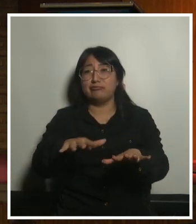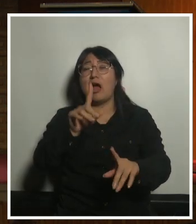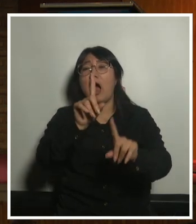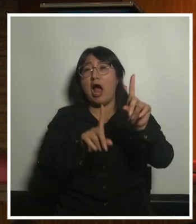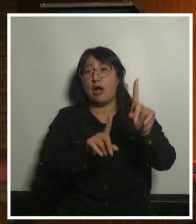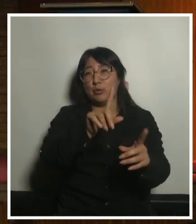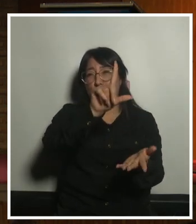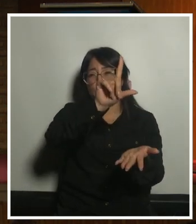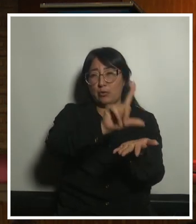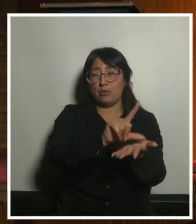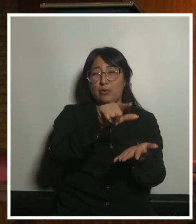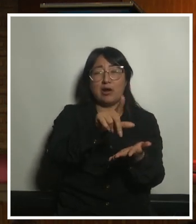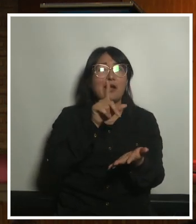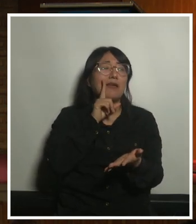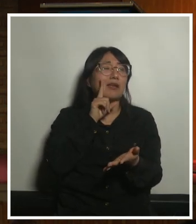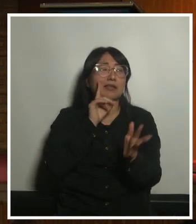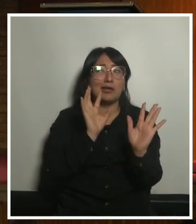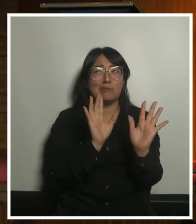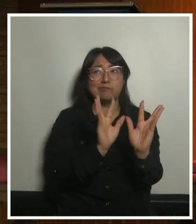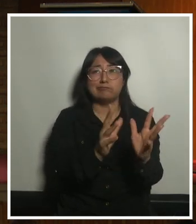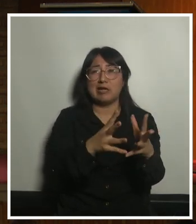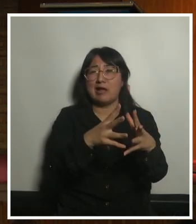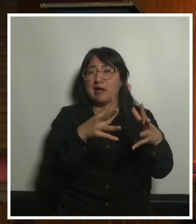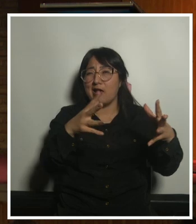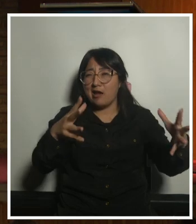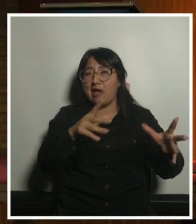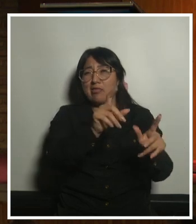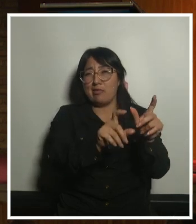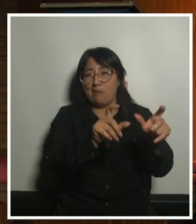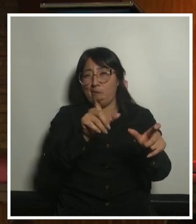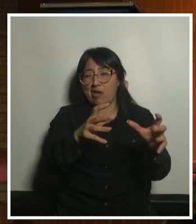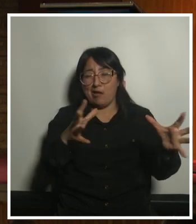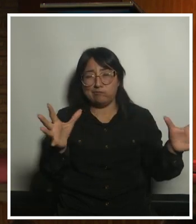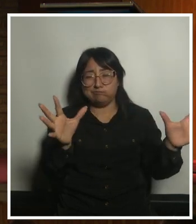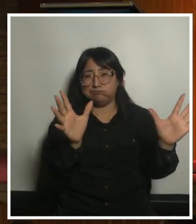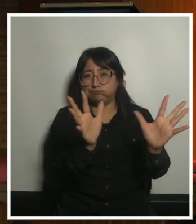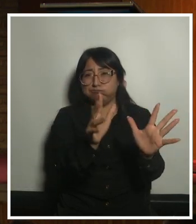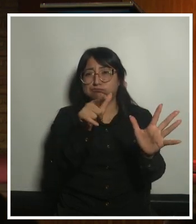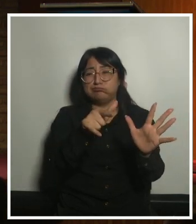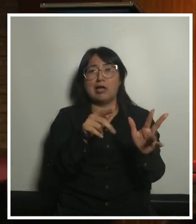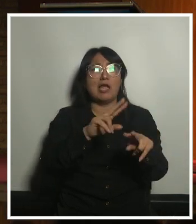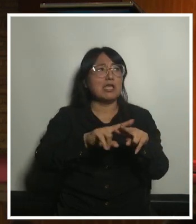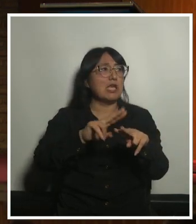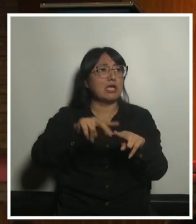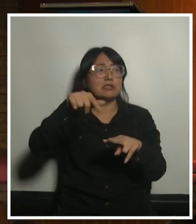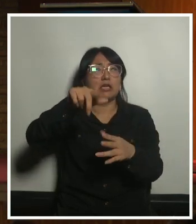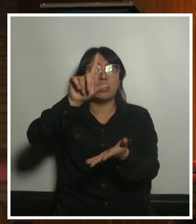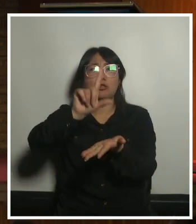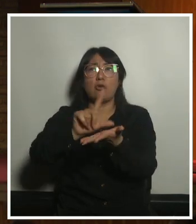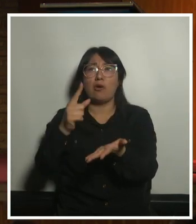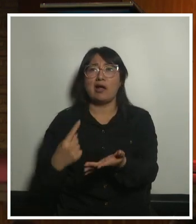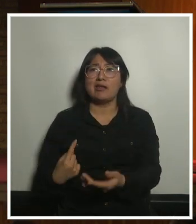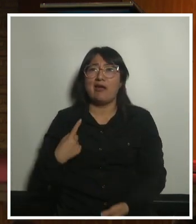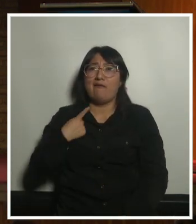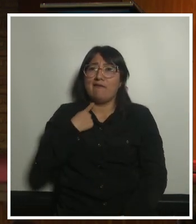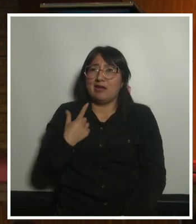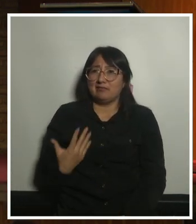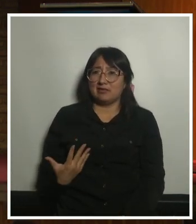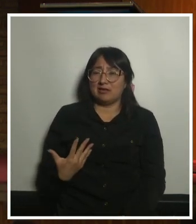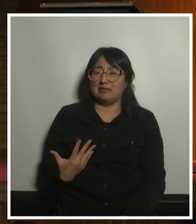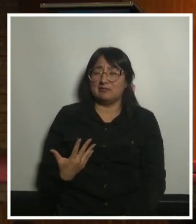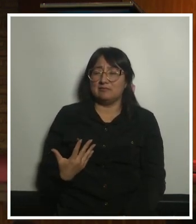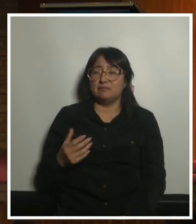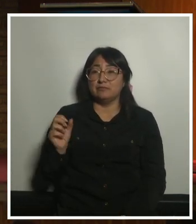lugares que aglomeran grandes conglomerados urbanos y están formando estos lugares de afectación que